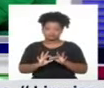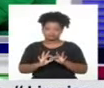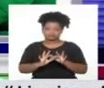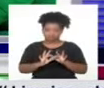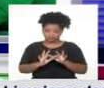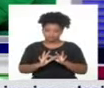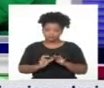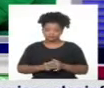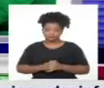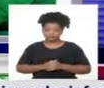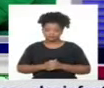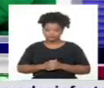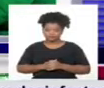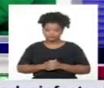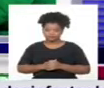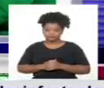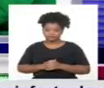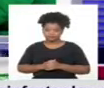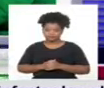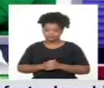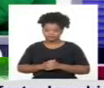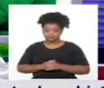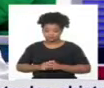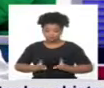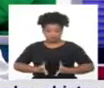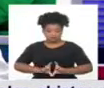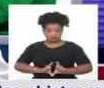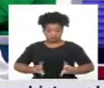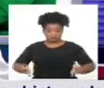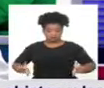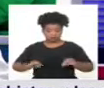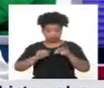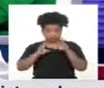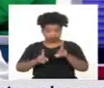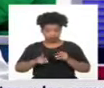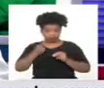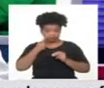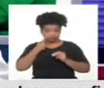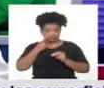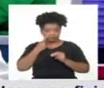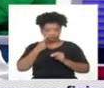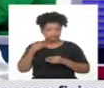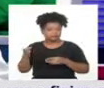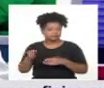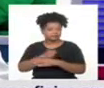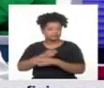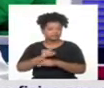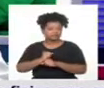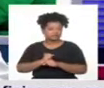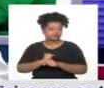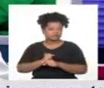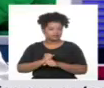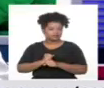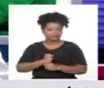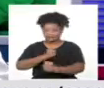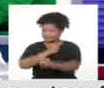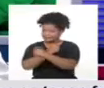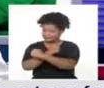Eso es otro de los elementos que identifica el riesgo que se